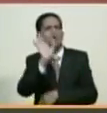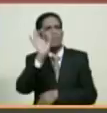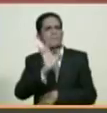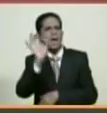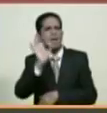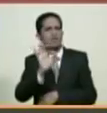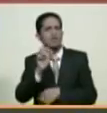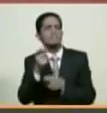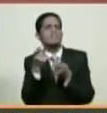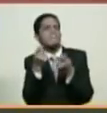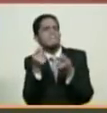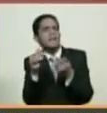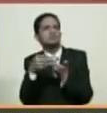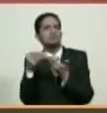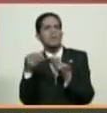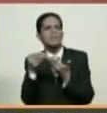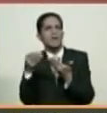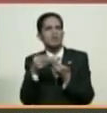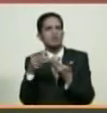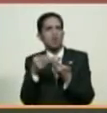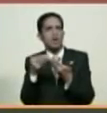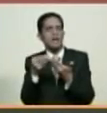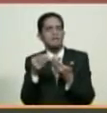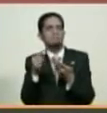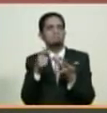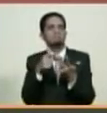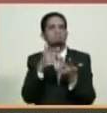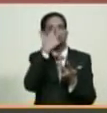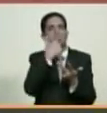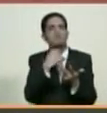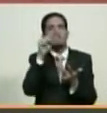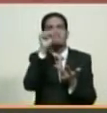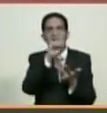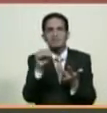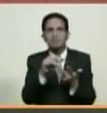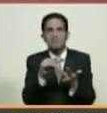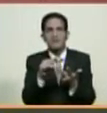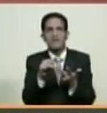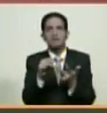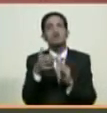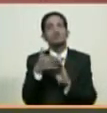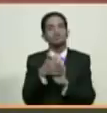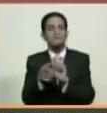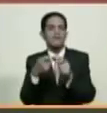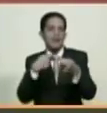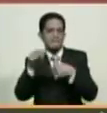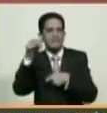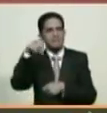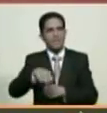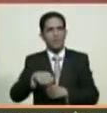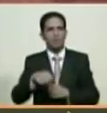divisa libremente convertible versus bolívares soberanos y petro de la subasta del día de hoy.